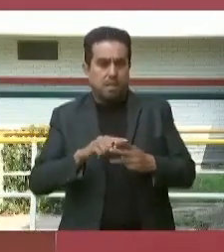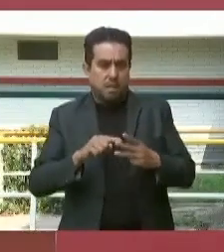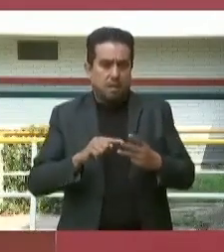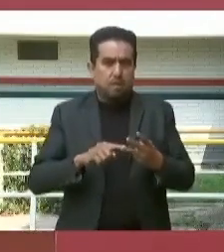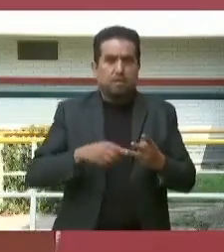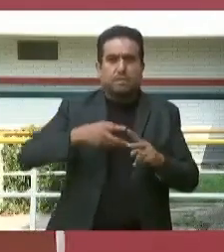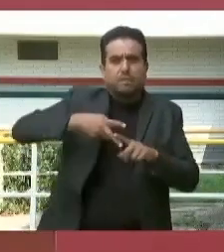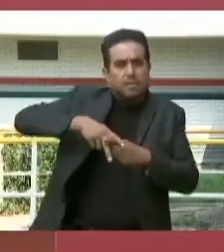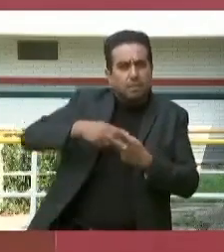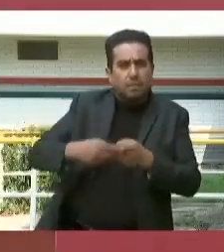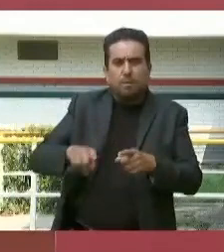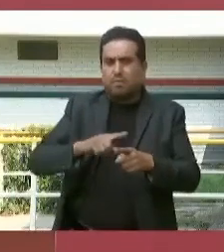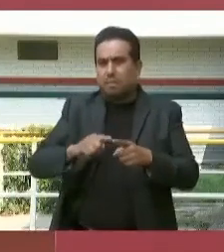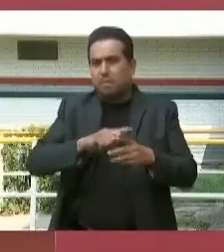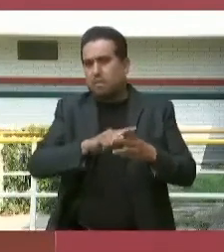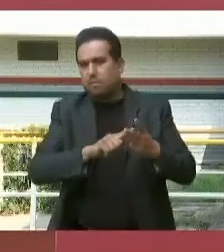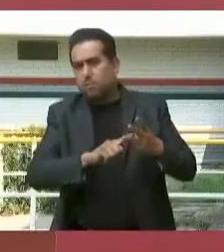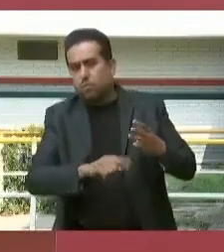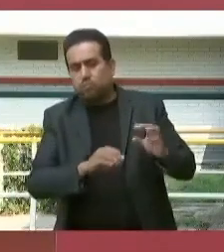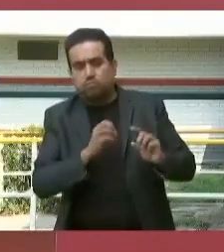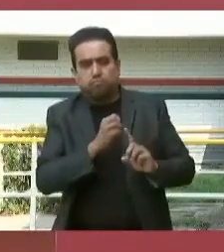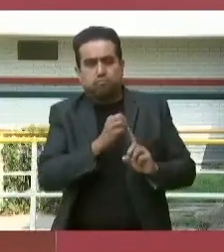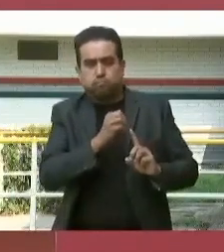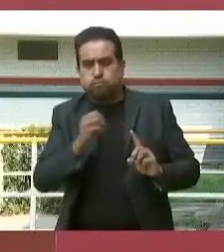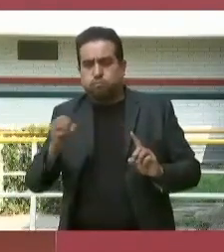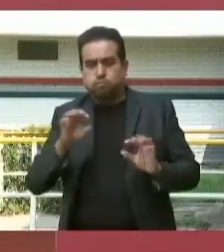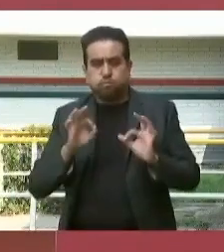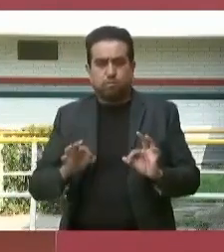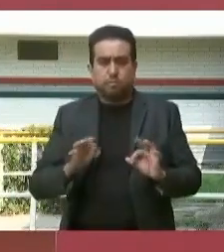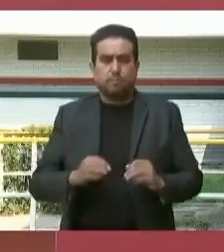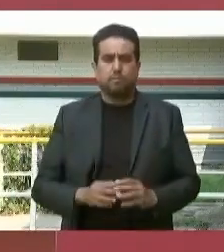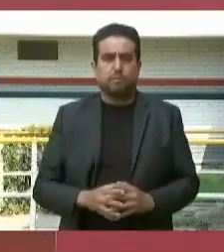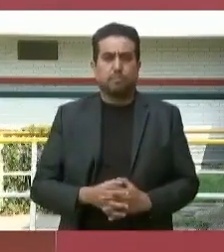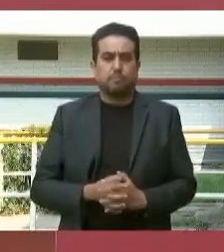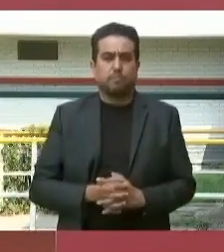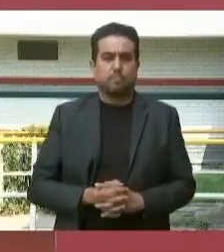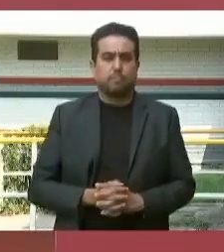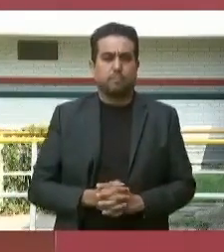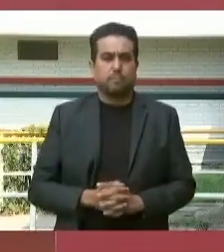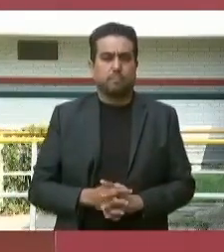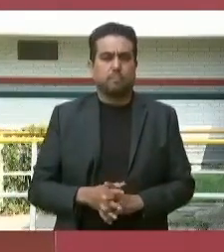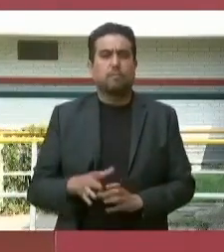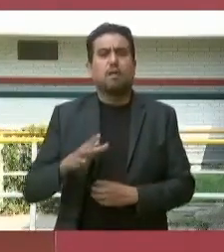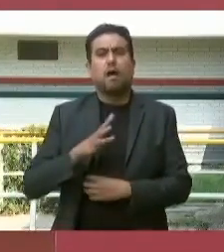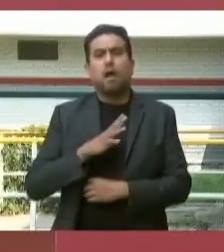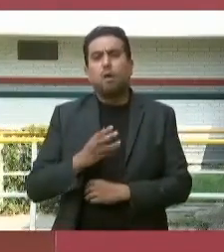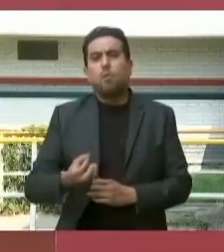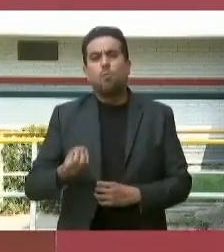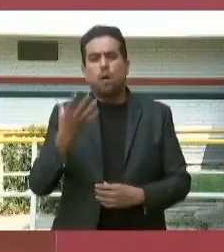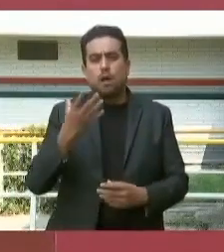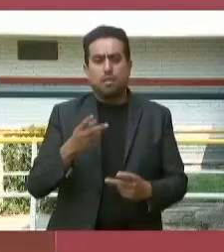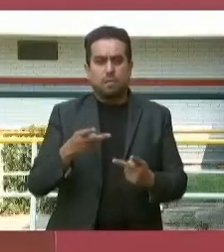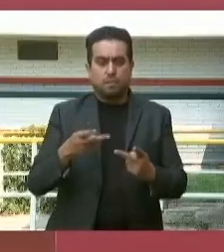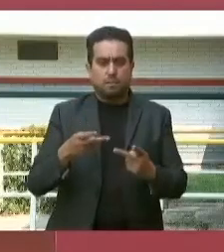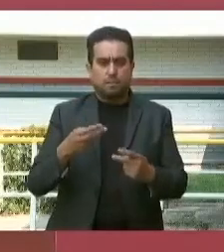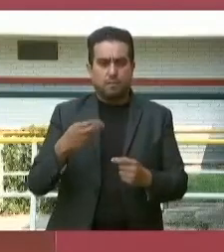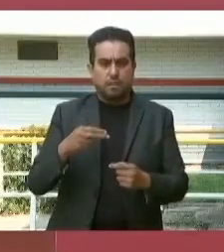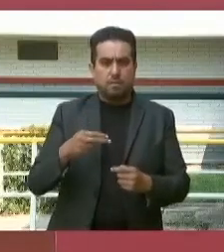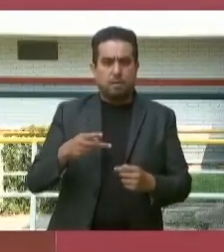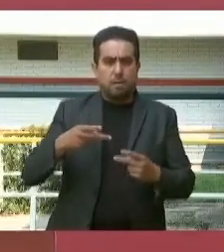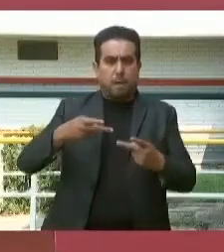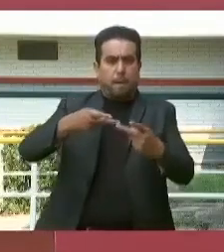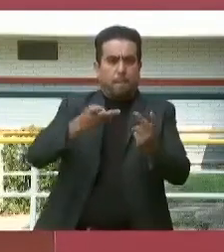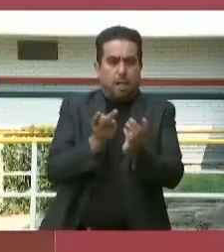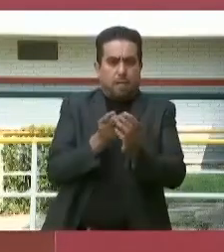instrumentos muy muy bien organizados de hecho aquí le comentaba se están realizando unos platos para unas